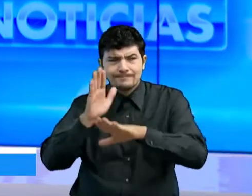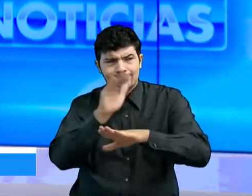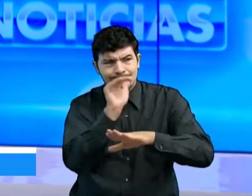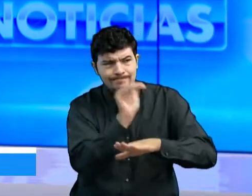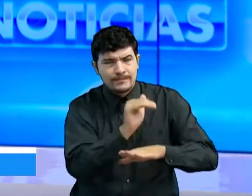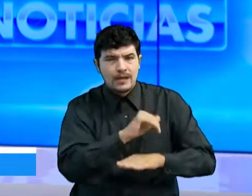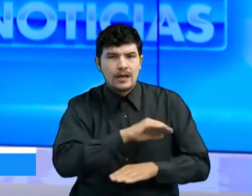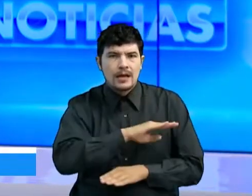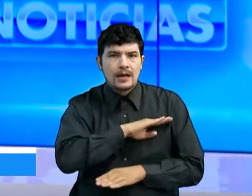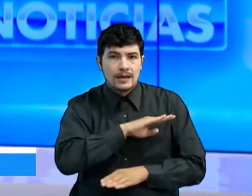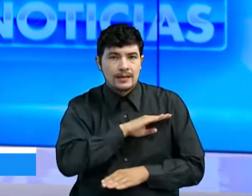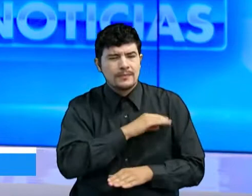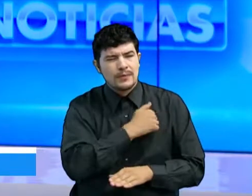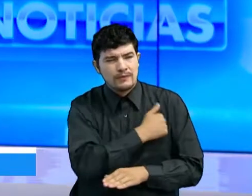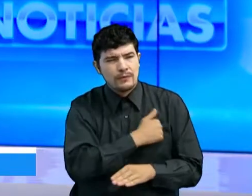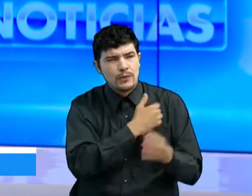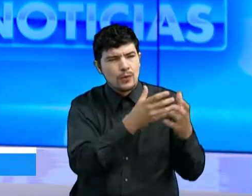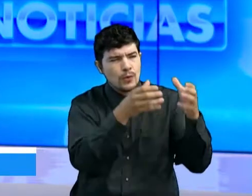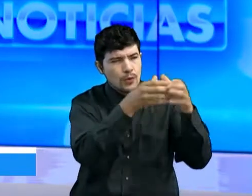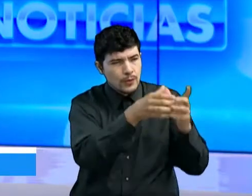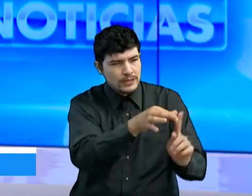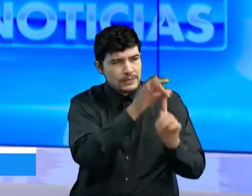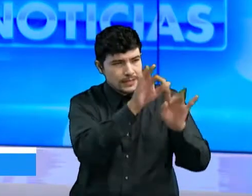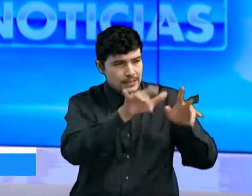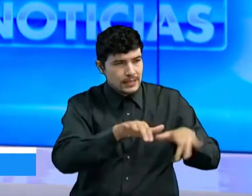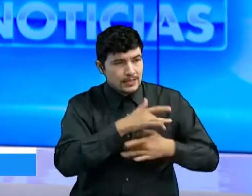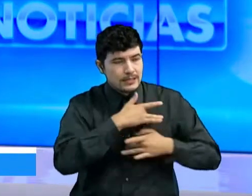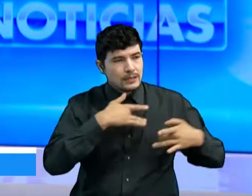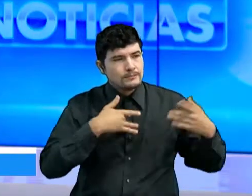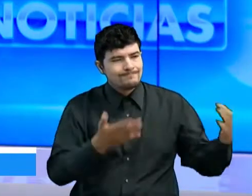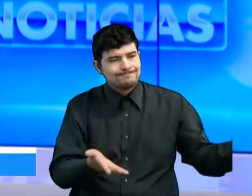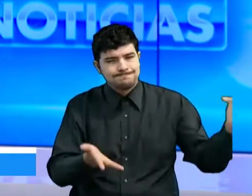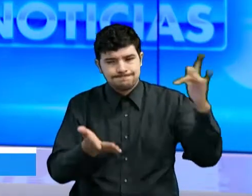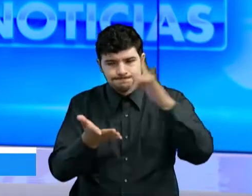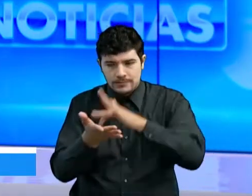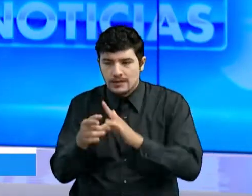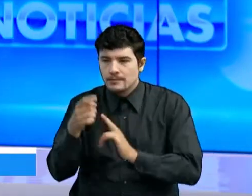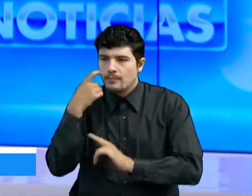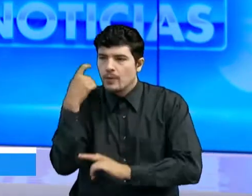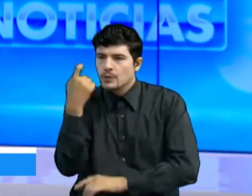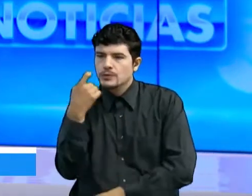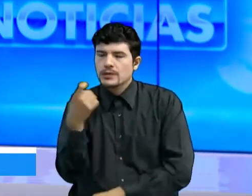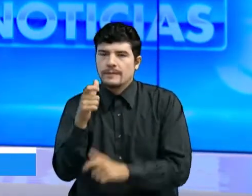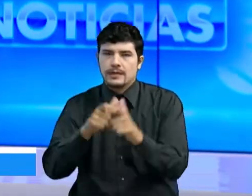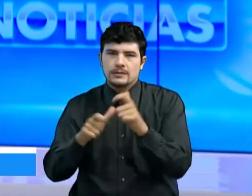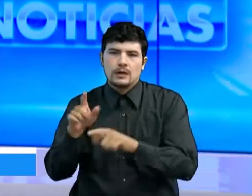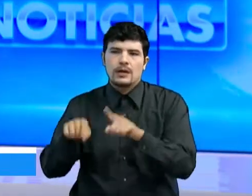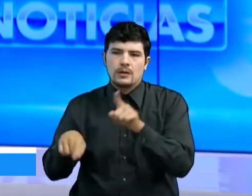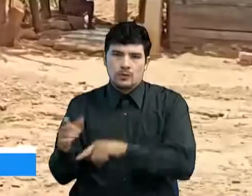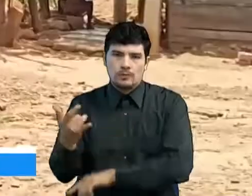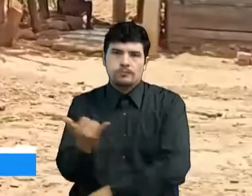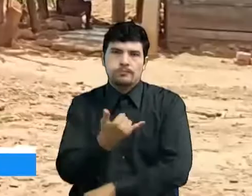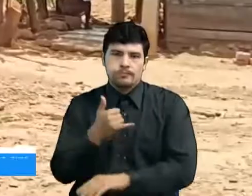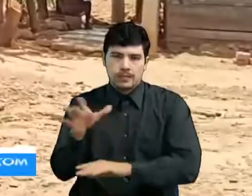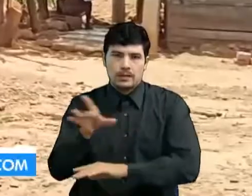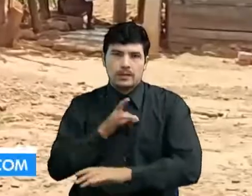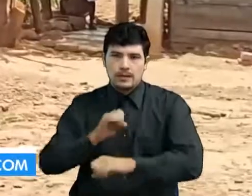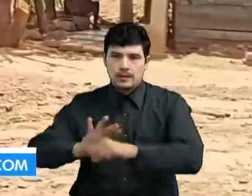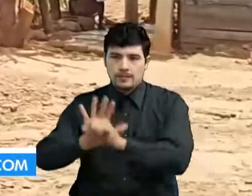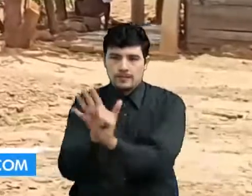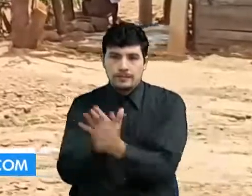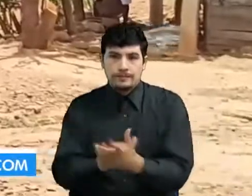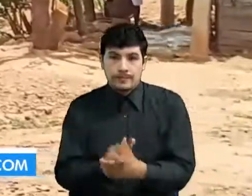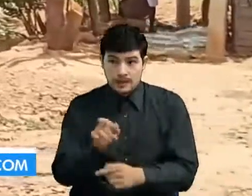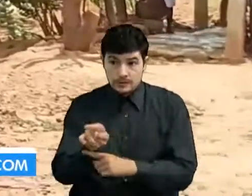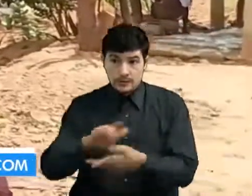envíe una brigada de salud, buscando así evitar brotes de coronavirus que al parecer se han presentado en este sector. Para los residentes